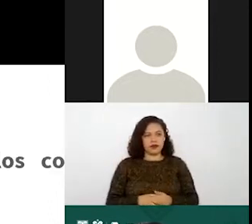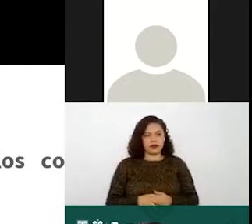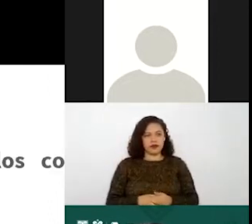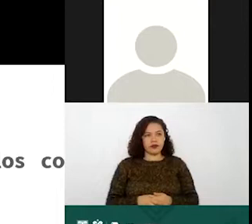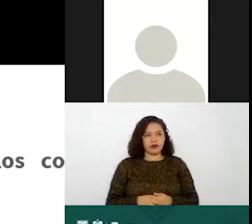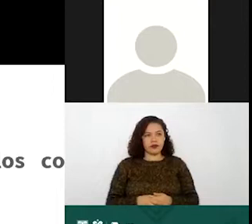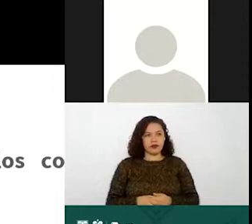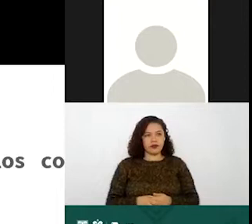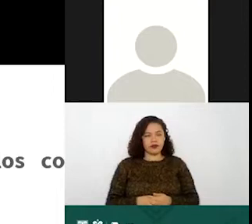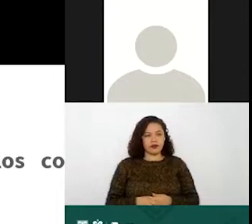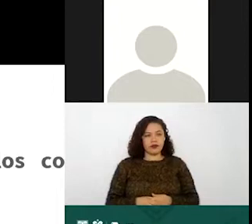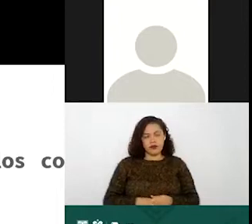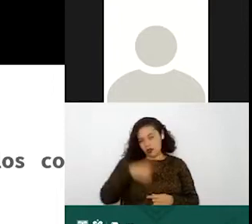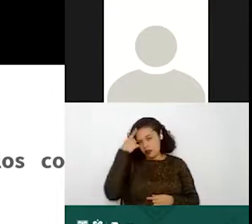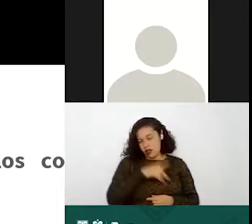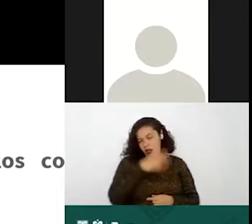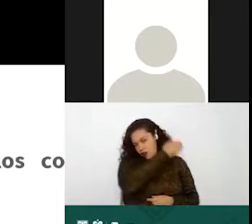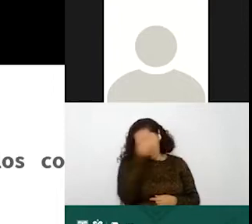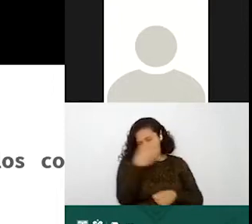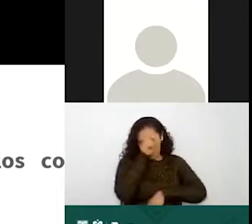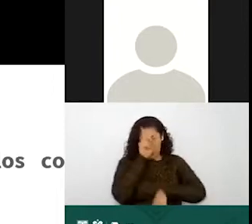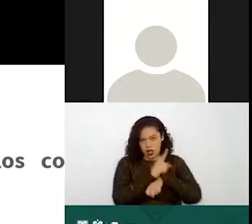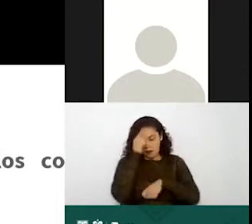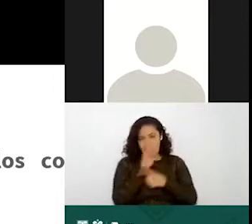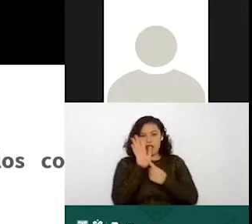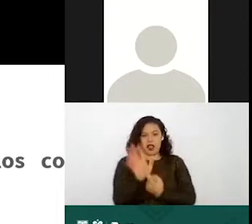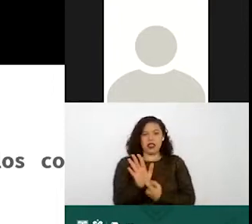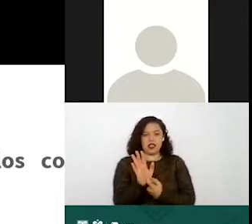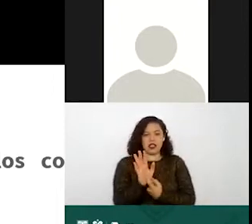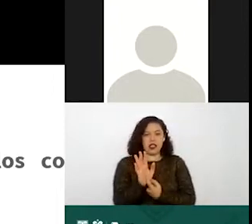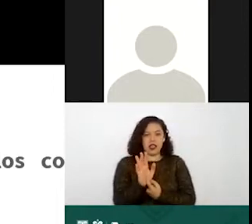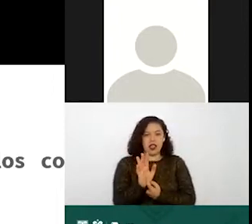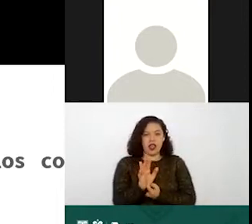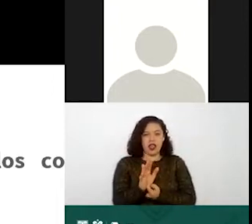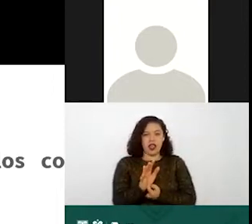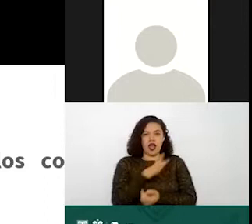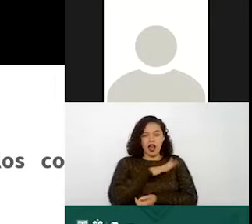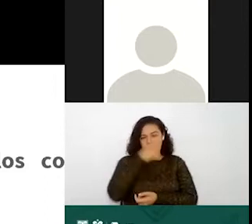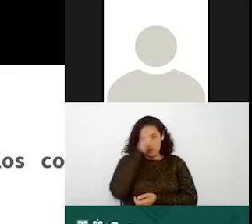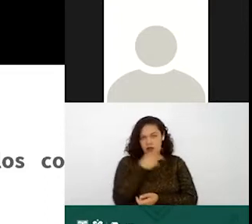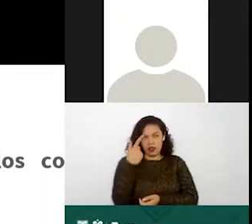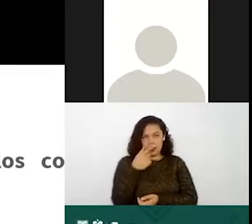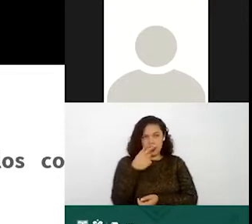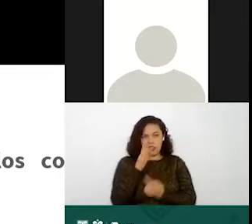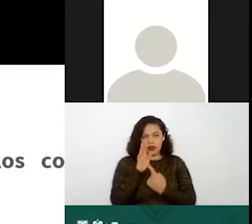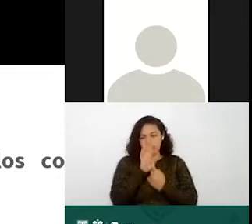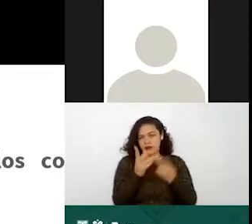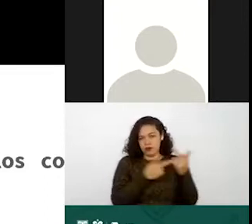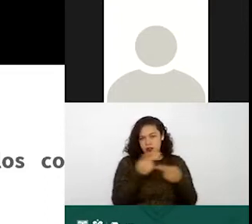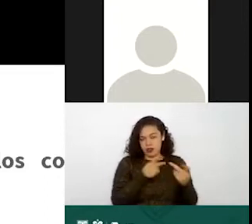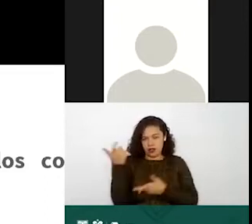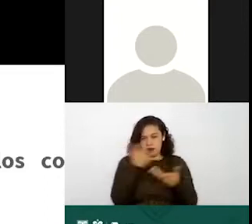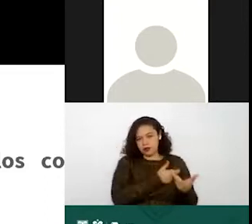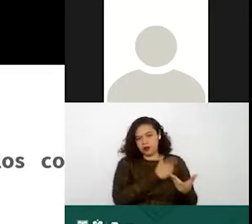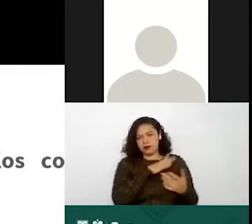procederán a presentar el orden del día que en la cual se señalará Pues que es precisamente para la presentación de aprobación de este programa y presupuesto de